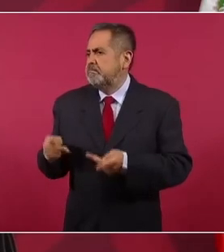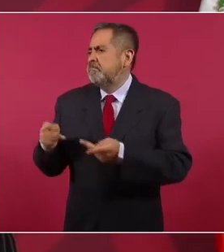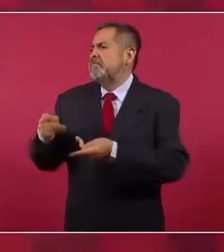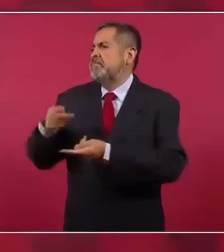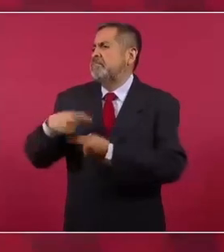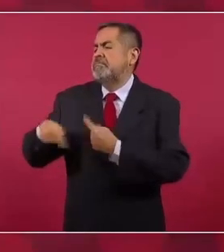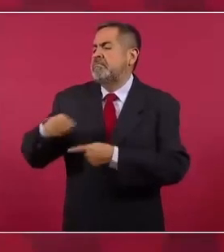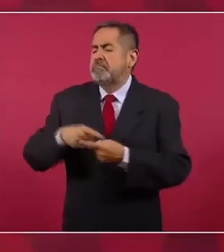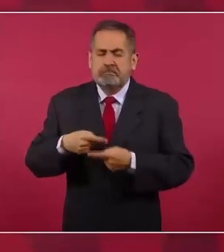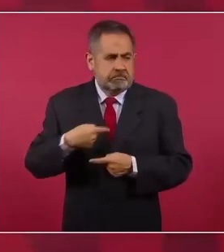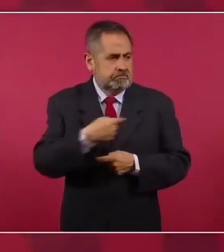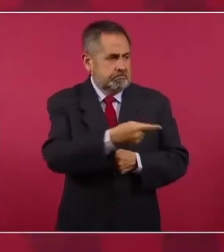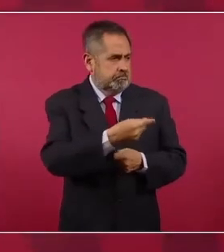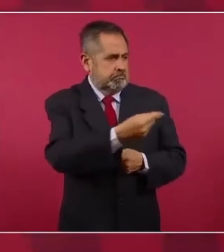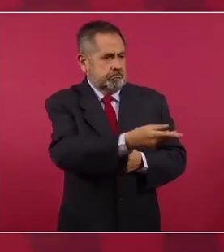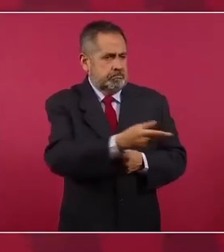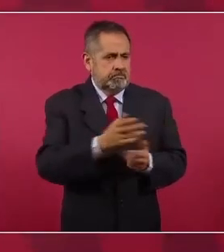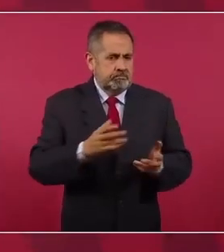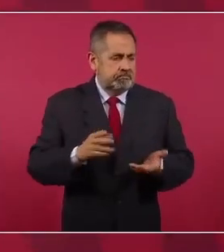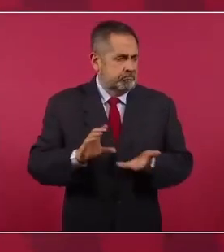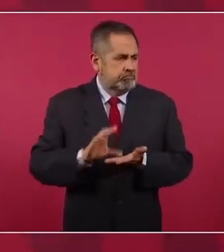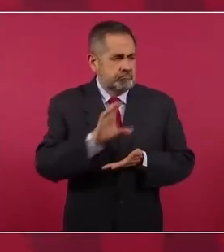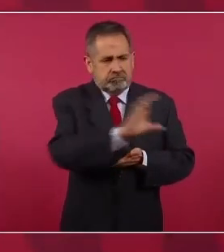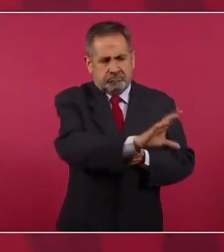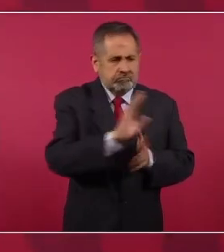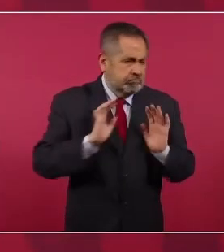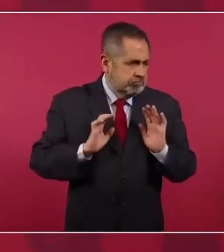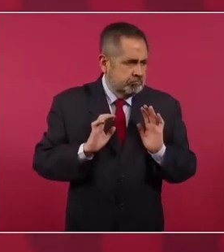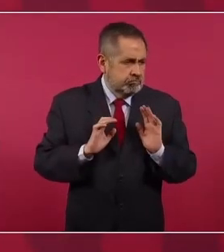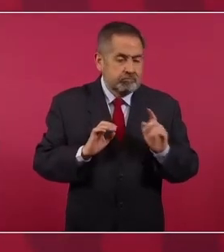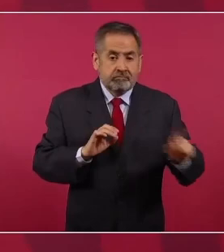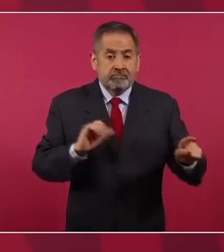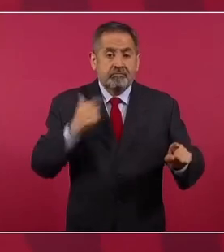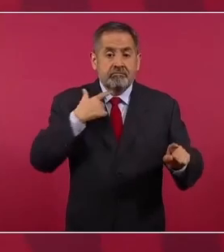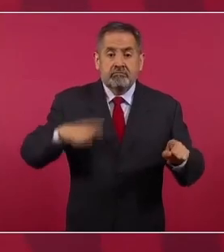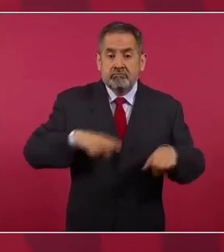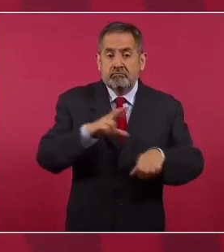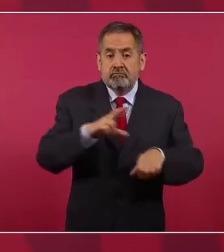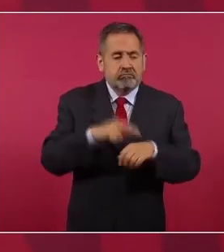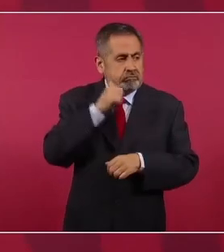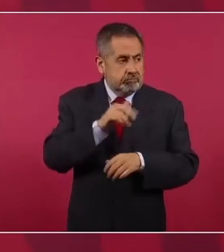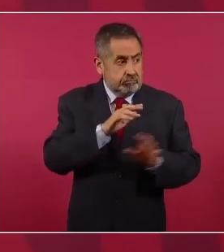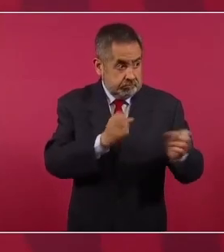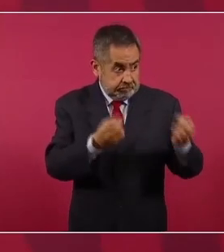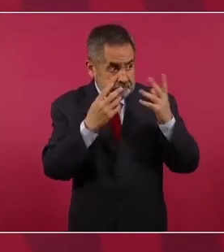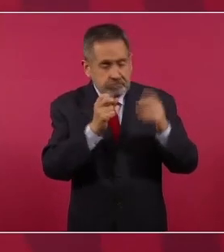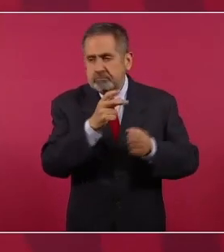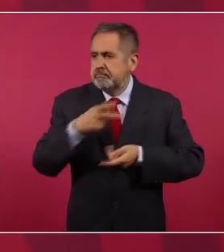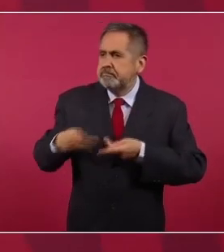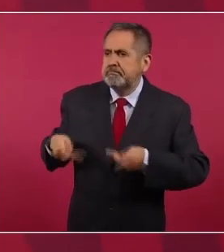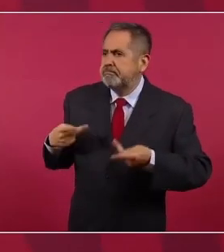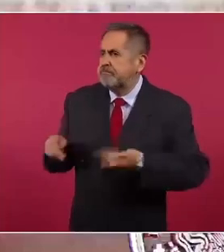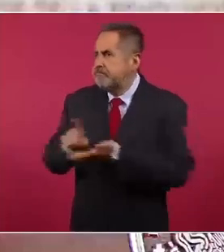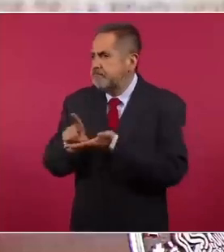anteriores y entregábamos una cantidad.